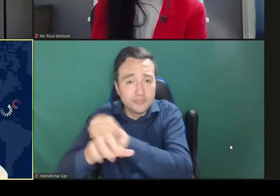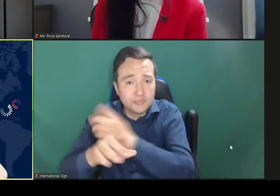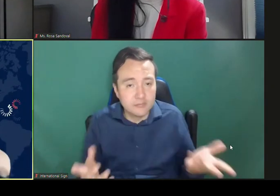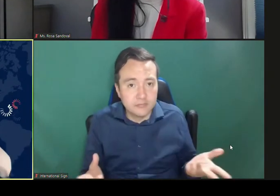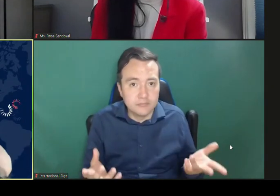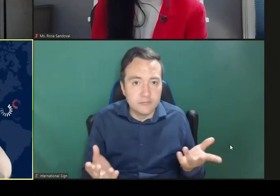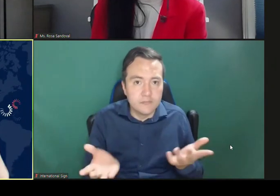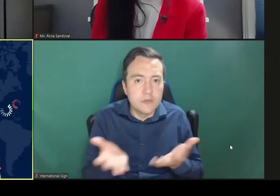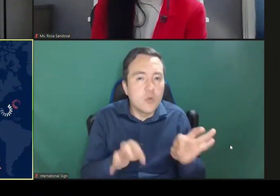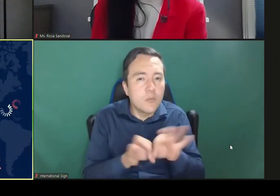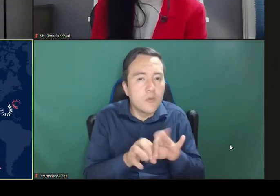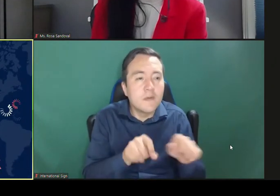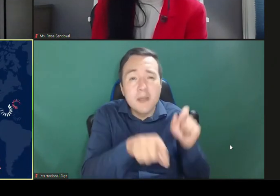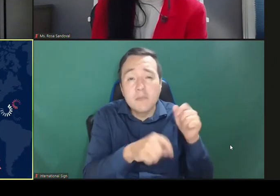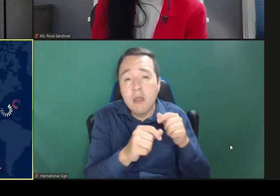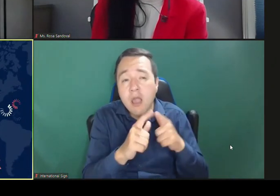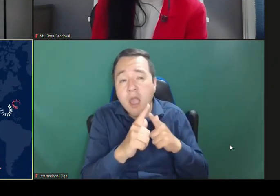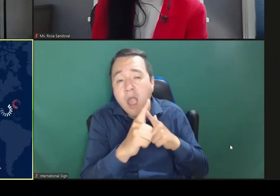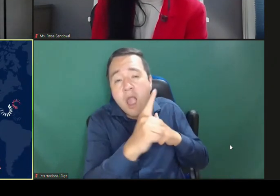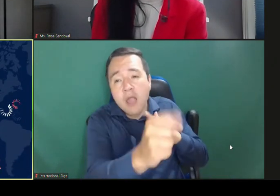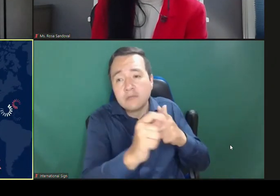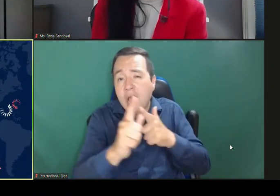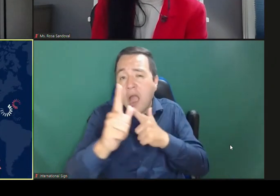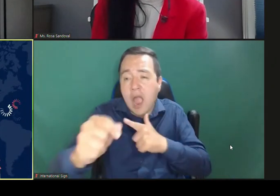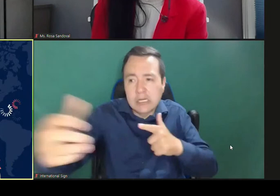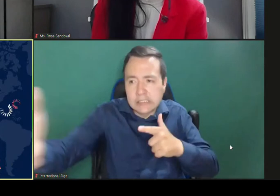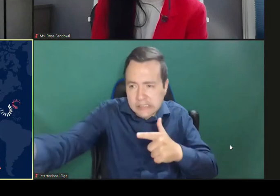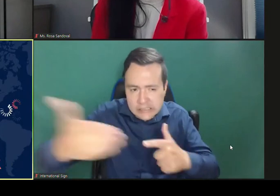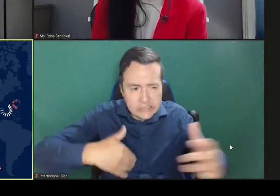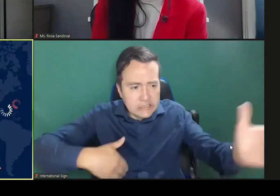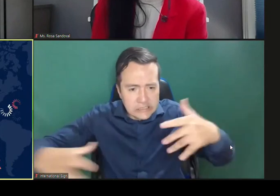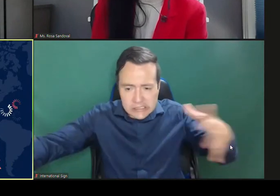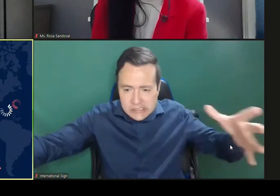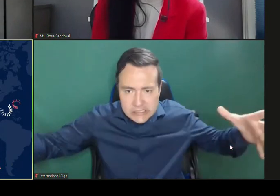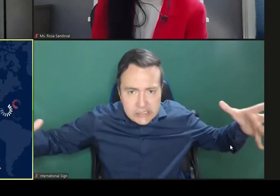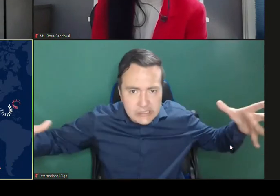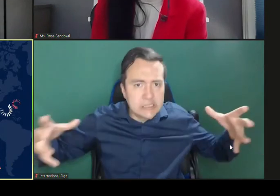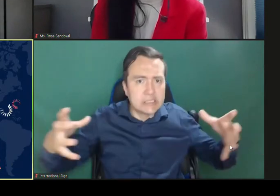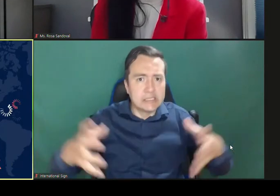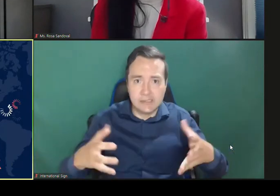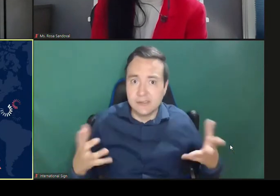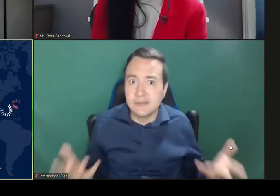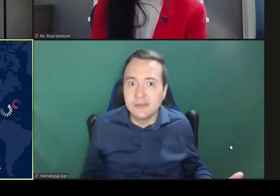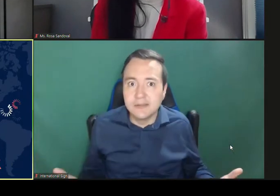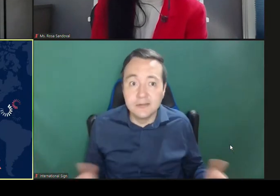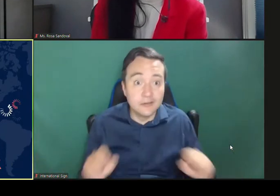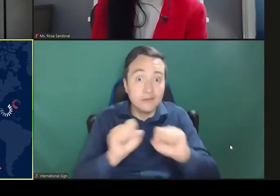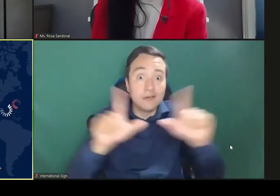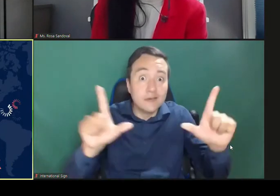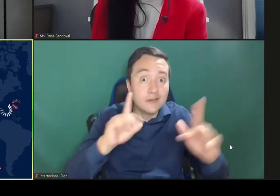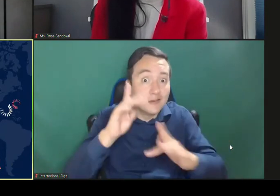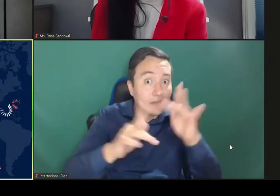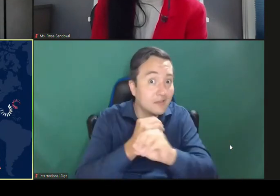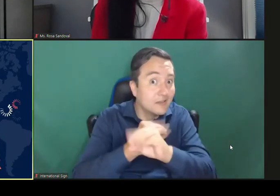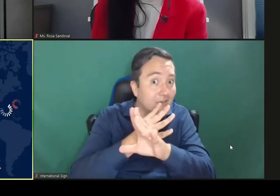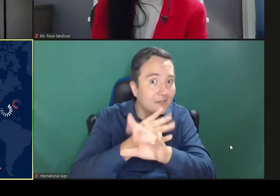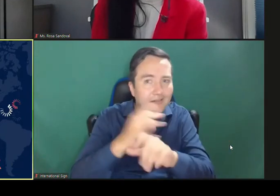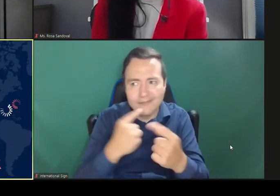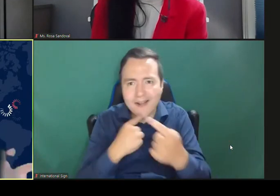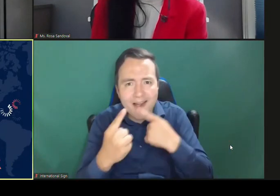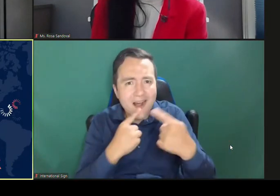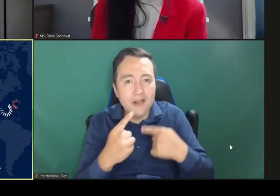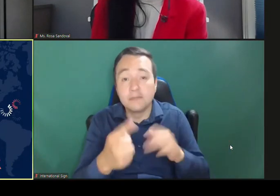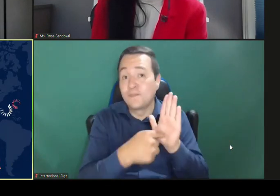pero con con este movimiento virtual que se hace posible incluirlos por ejemplo hemos tenido reuniones con